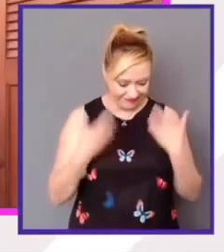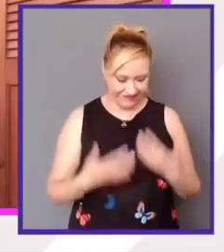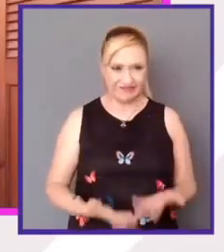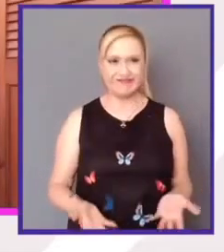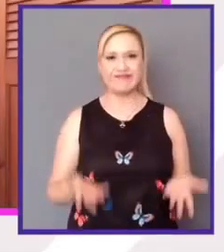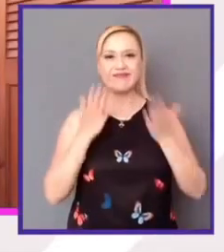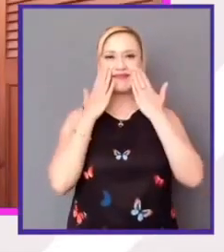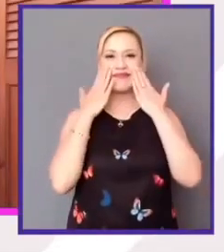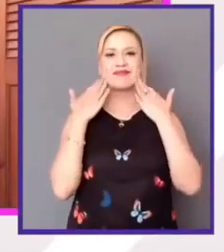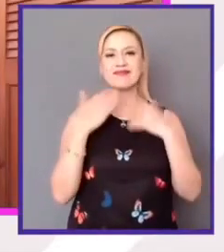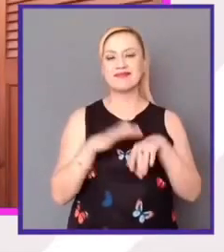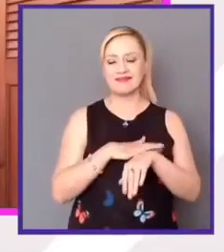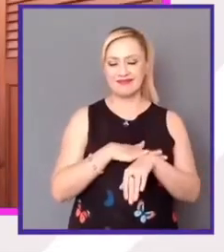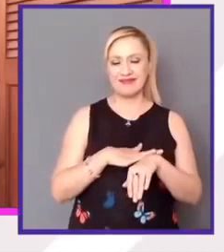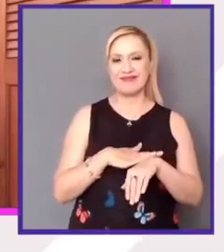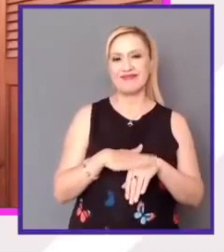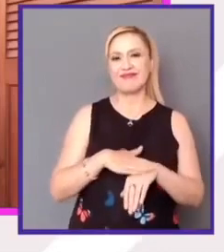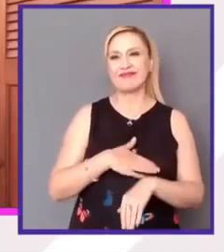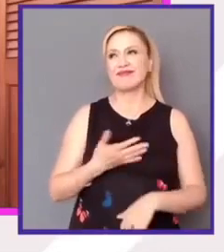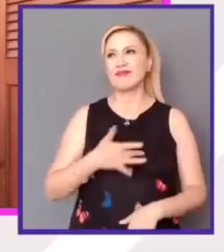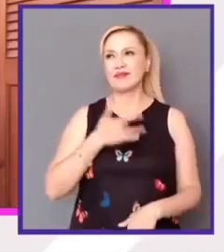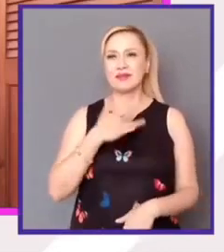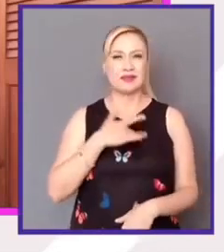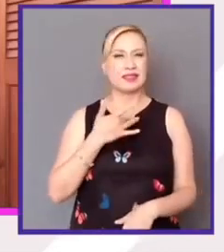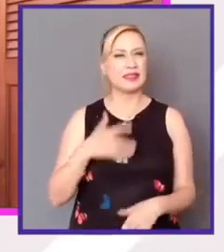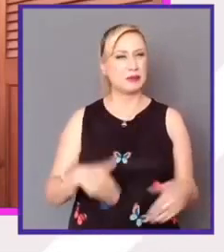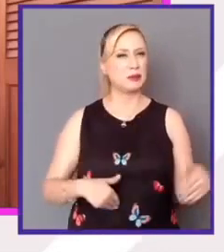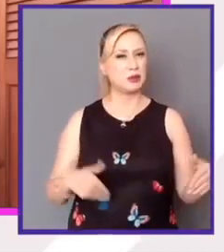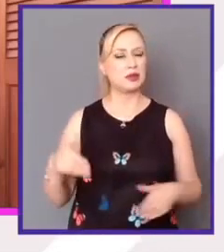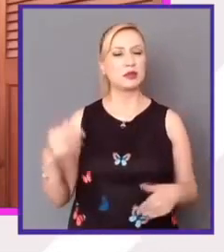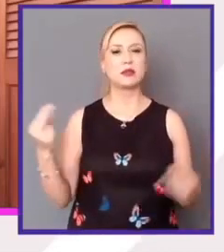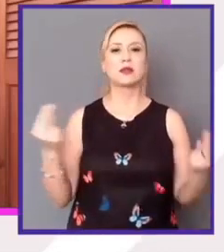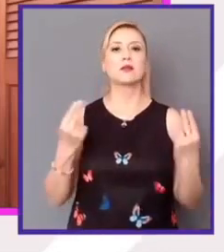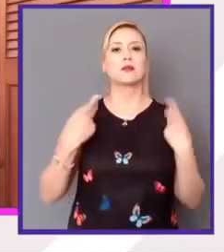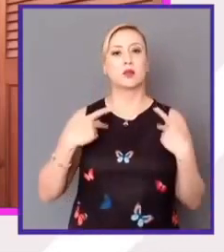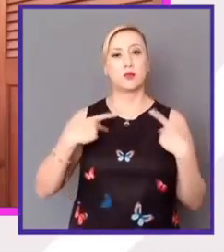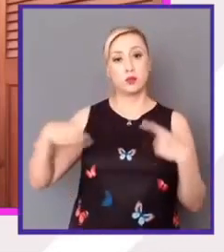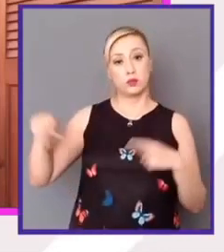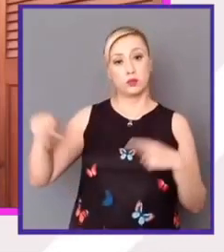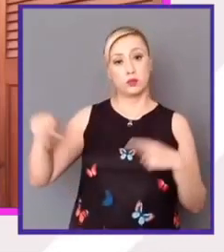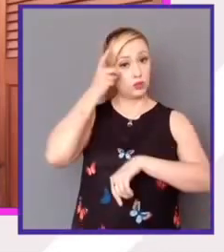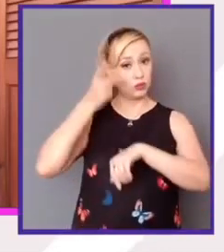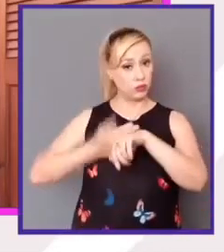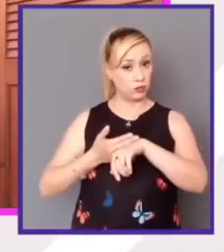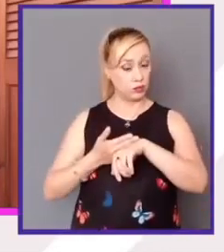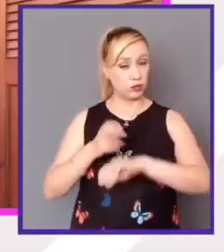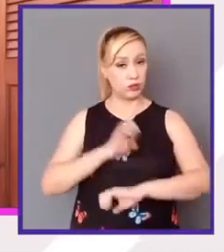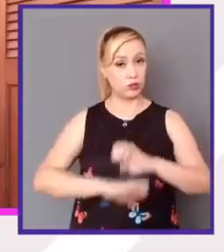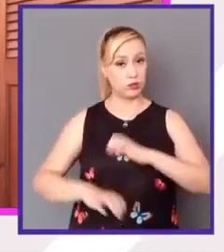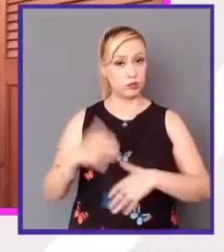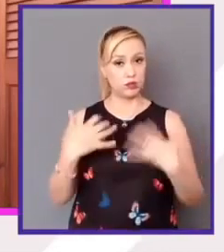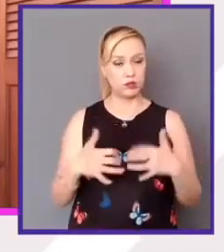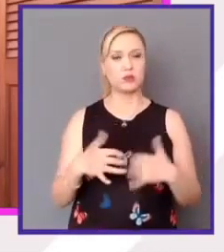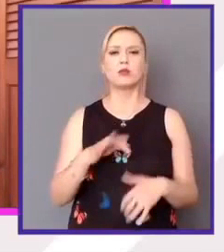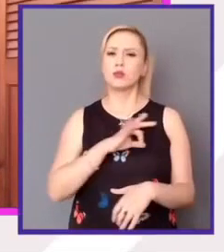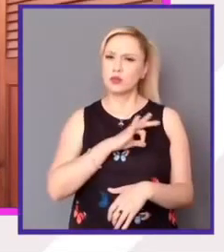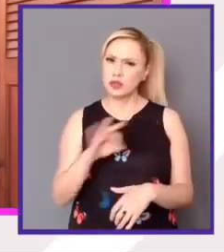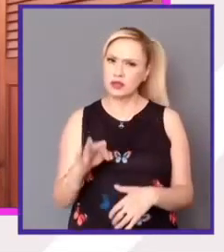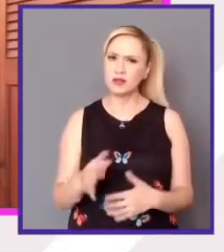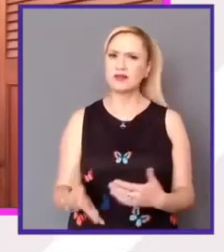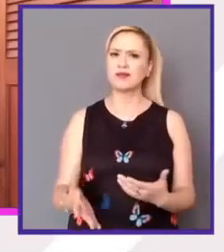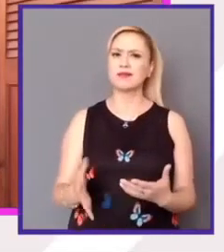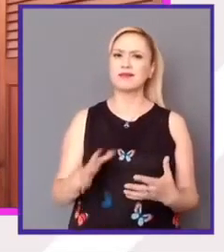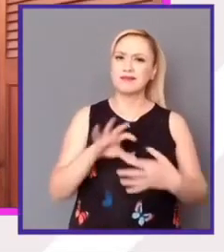bonito de platicar. Entonces, se necesita que las personas directivas de las empresas puedan igual, ¿no? Como unirse a